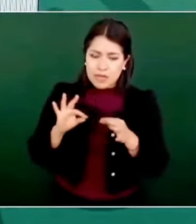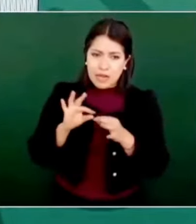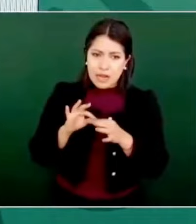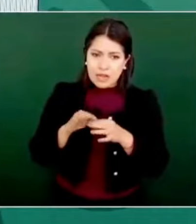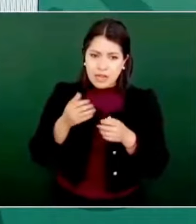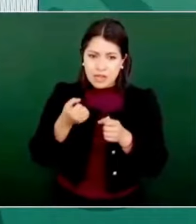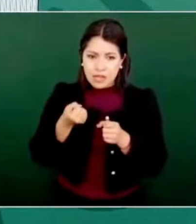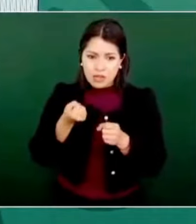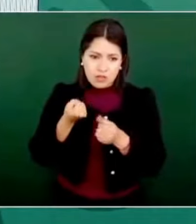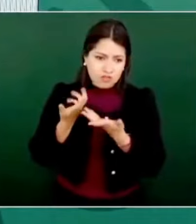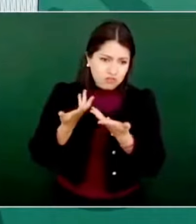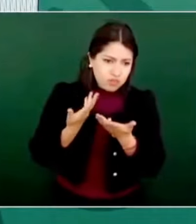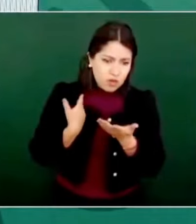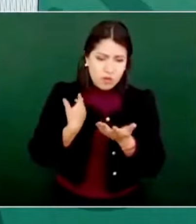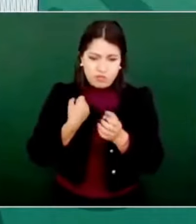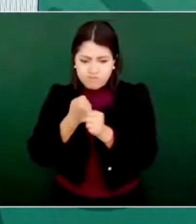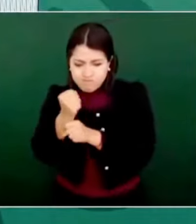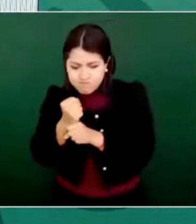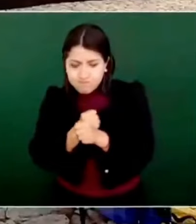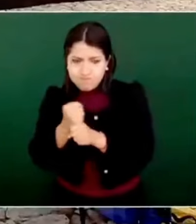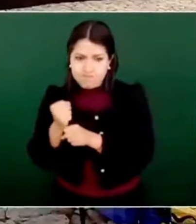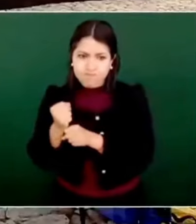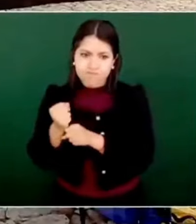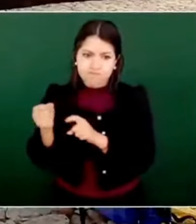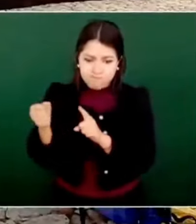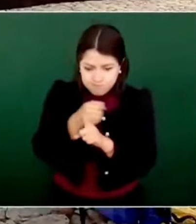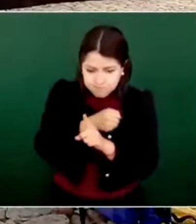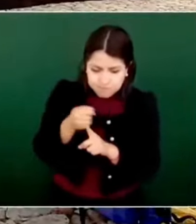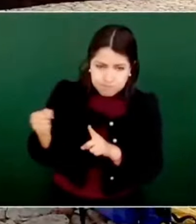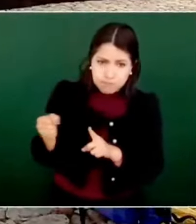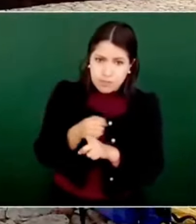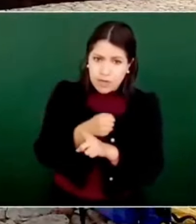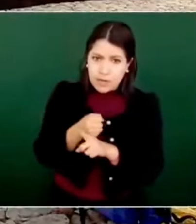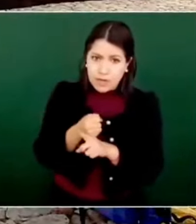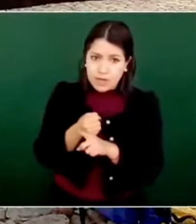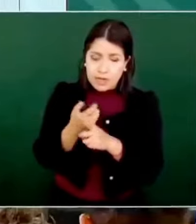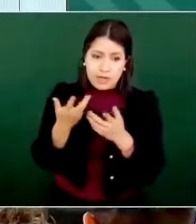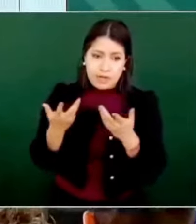torturan a los que detienen